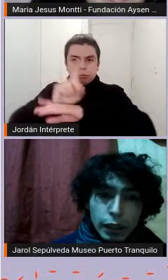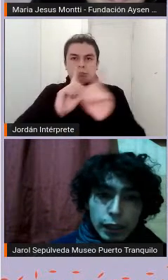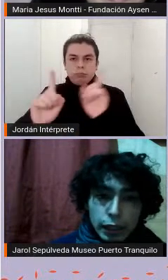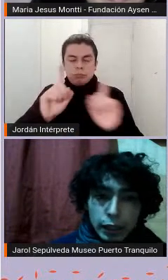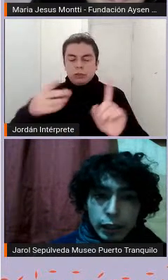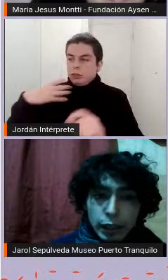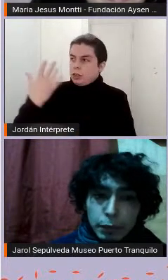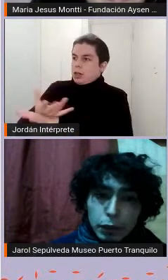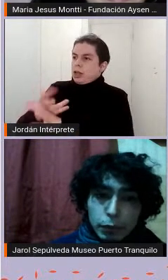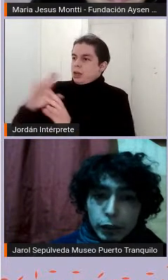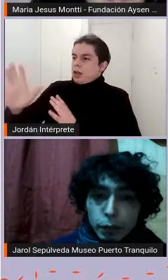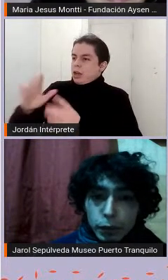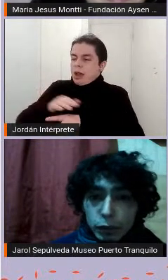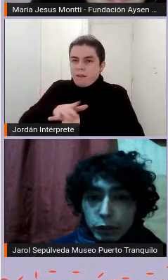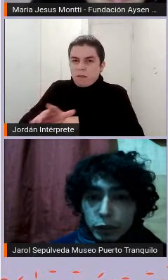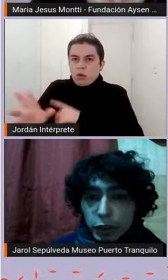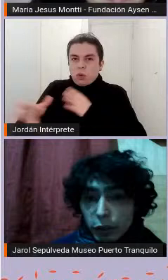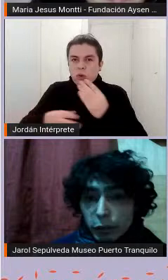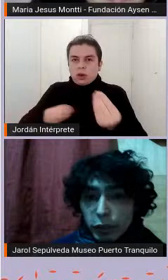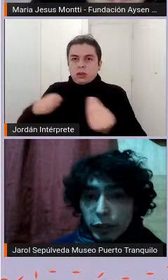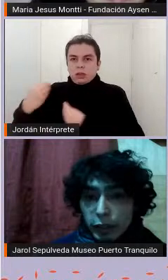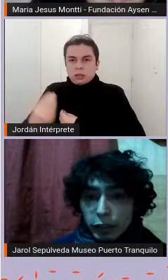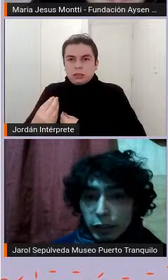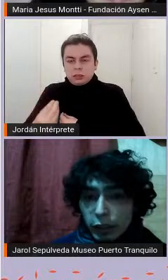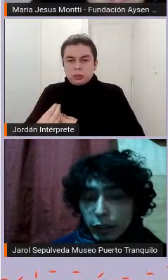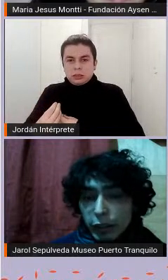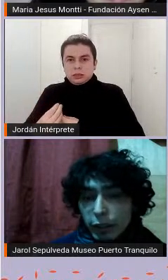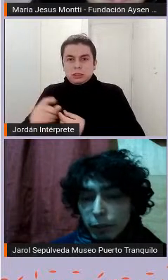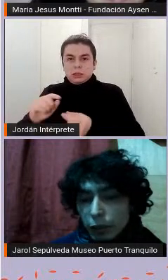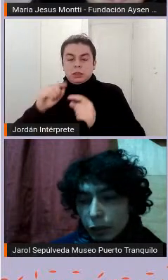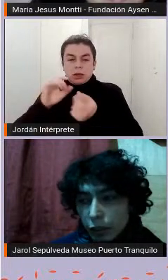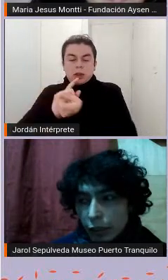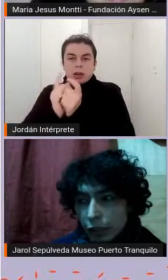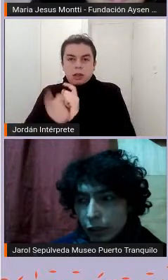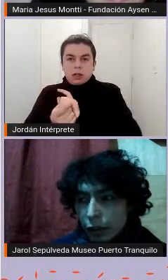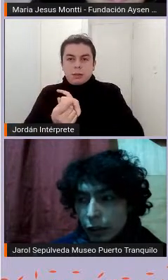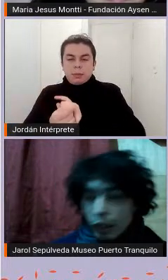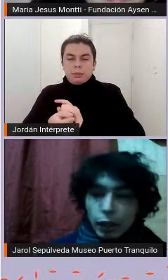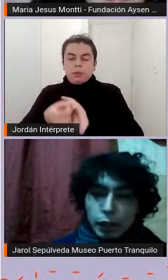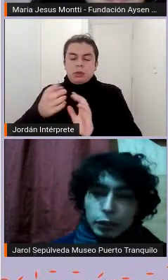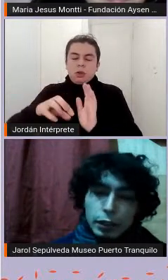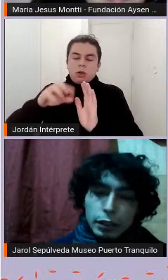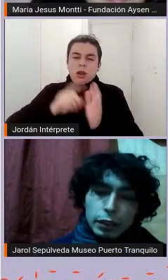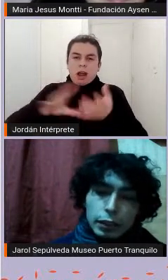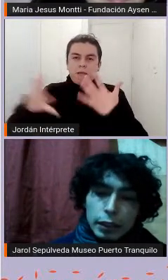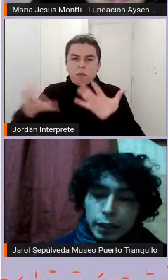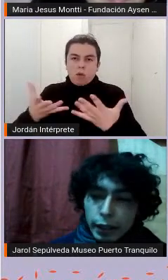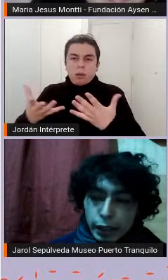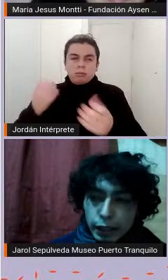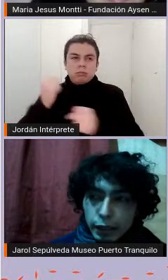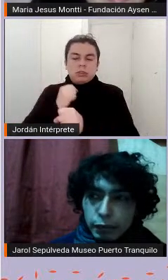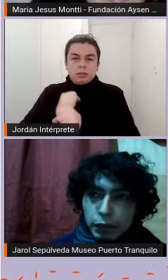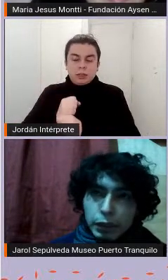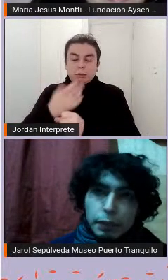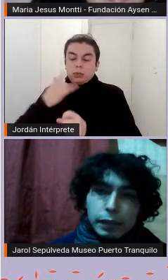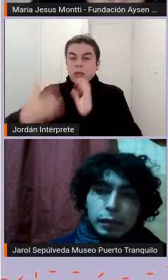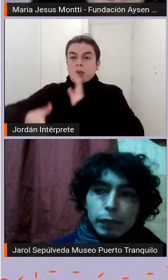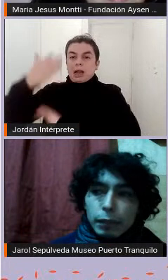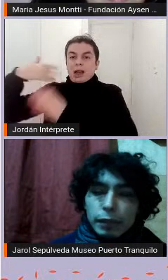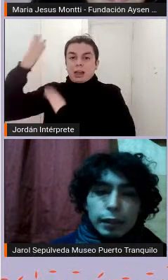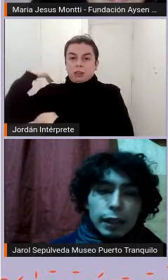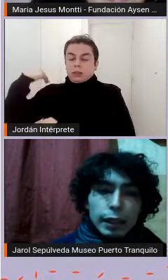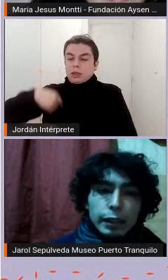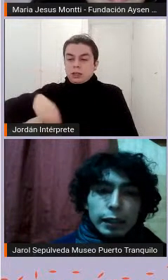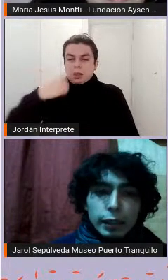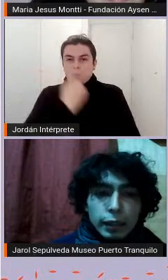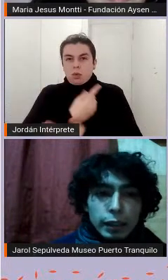son cambios en los modelos productivos y económicos de la región y la localidad. Puerto Río Tranquilo en los años 30 vivía